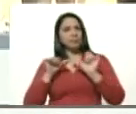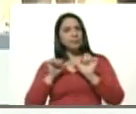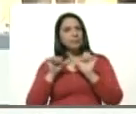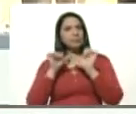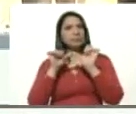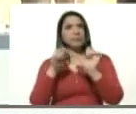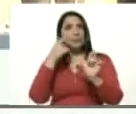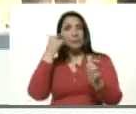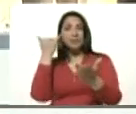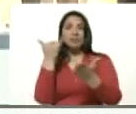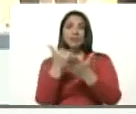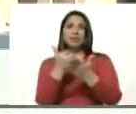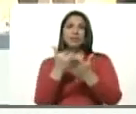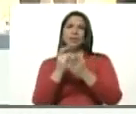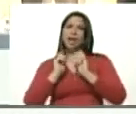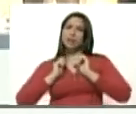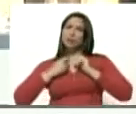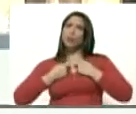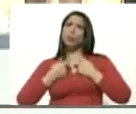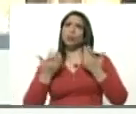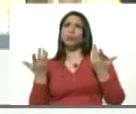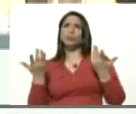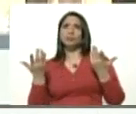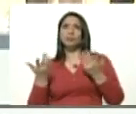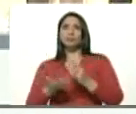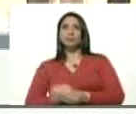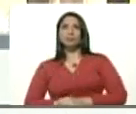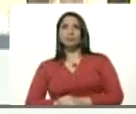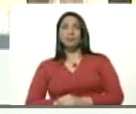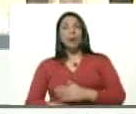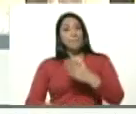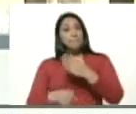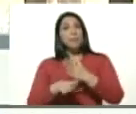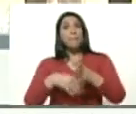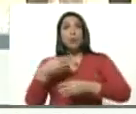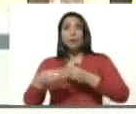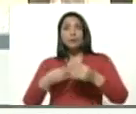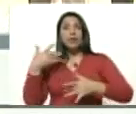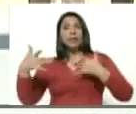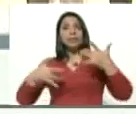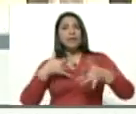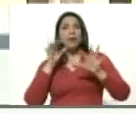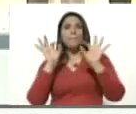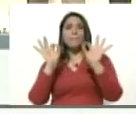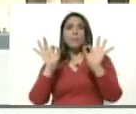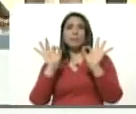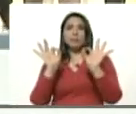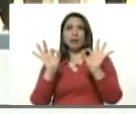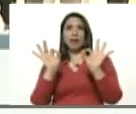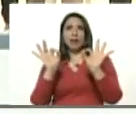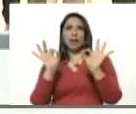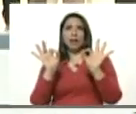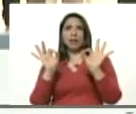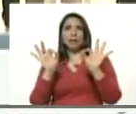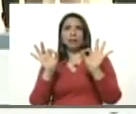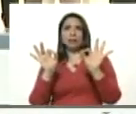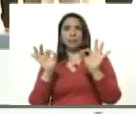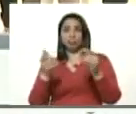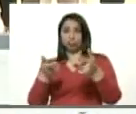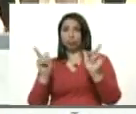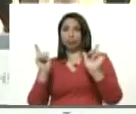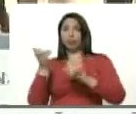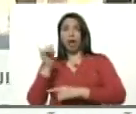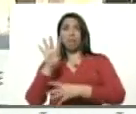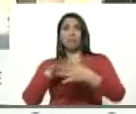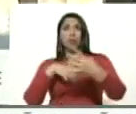miren, Aristóbulo, vamos a hacer eventos especiales, seguro ya tienen una